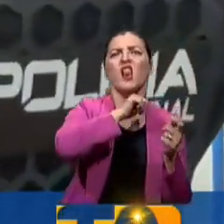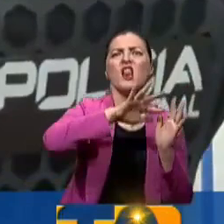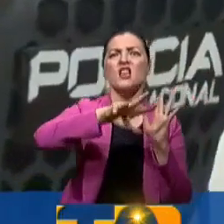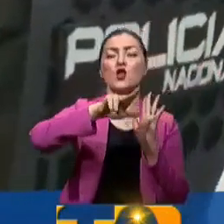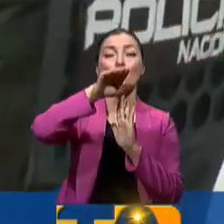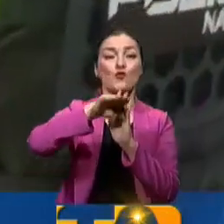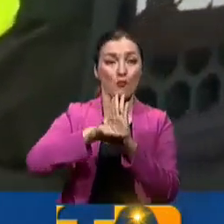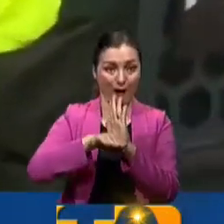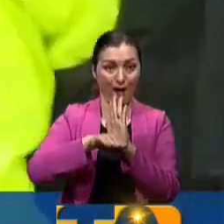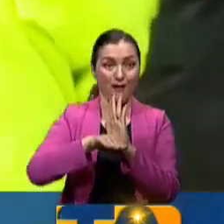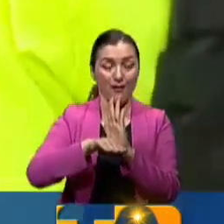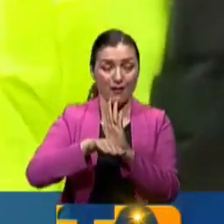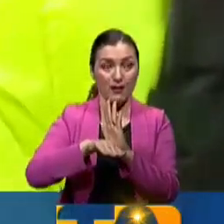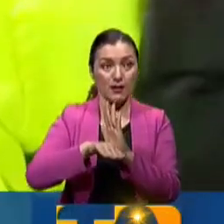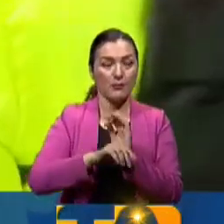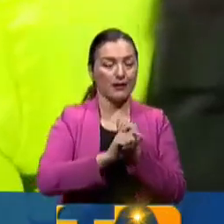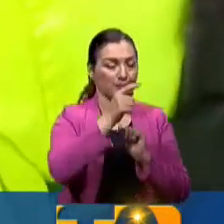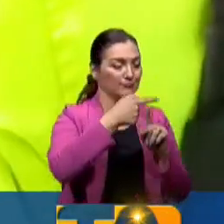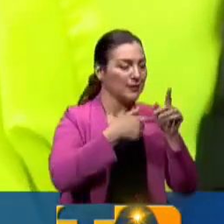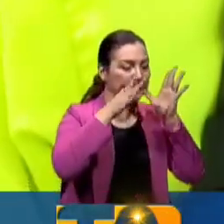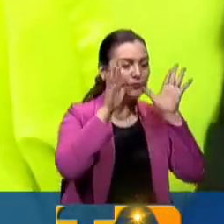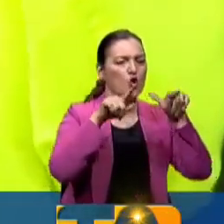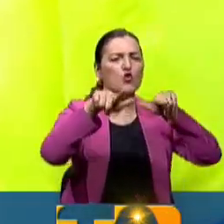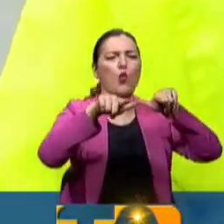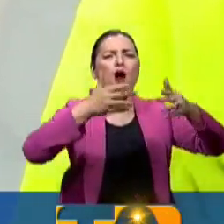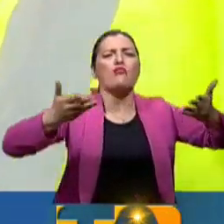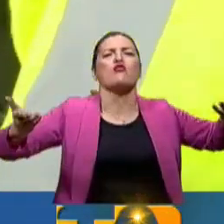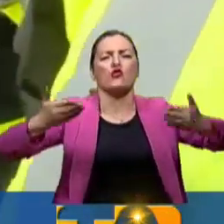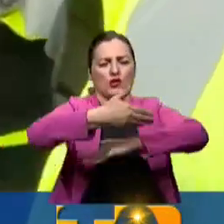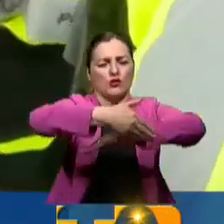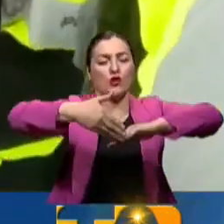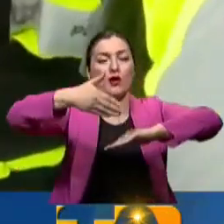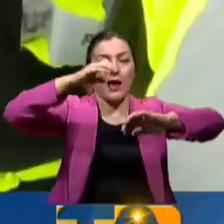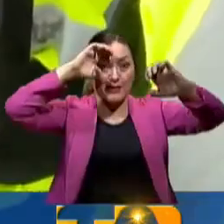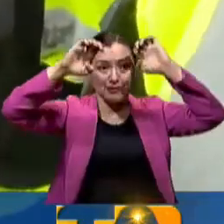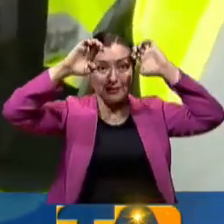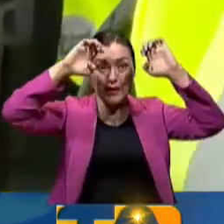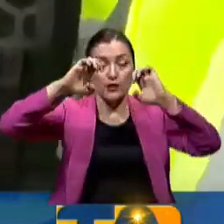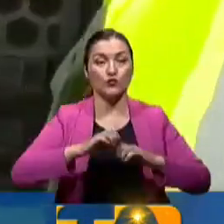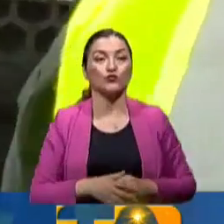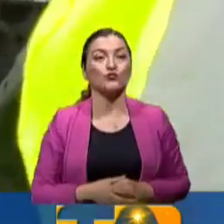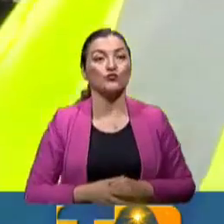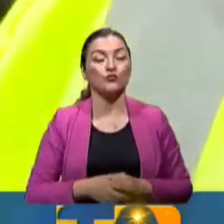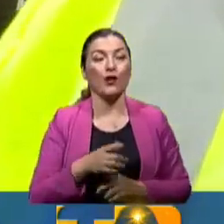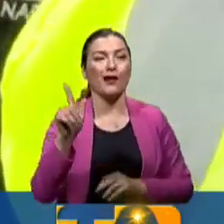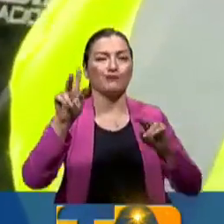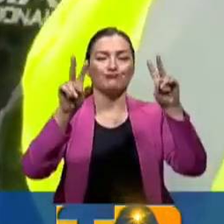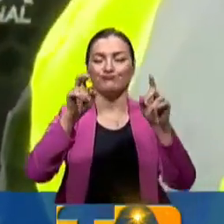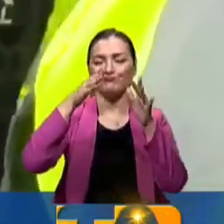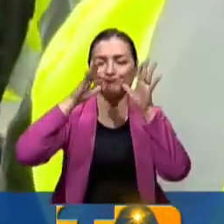diciembre seguro, ¿en qué lugares se están realizando estos operativos? Entiendo que son en puntos estratégicos. Diciembre seguro